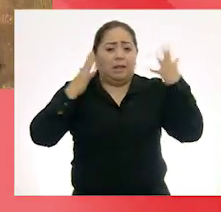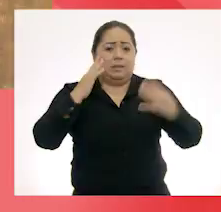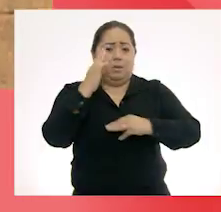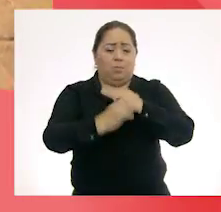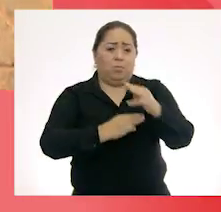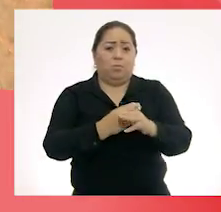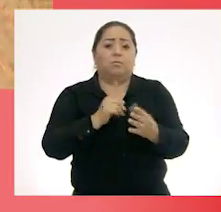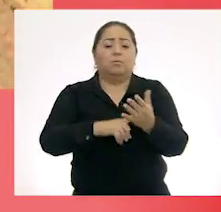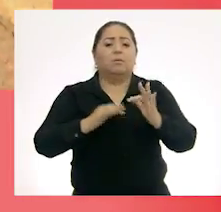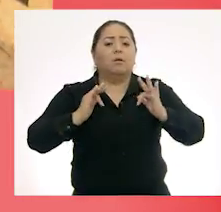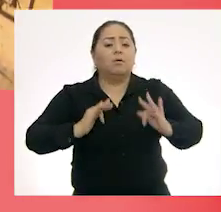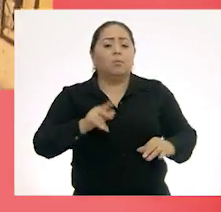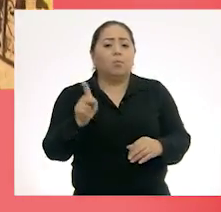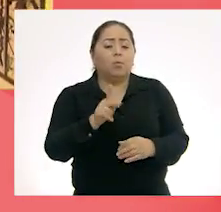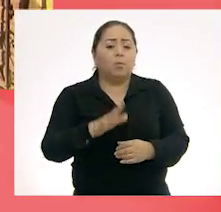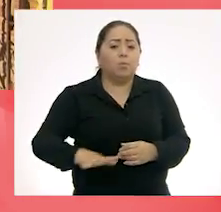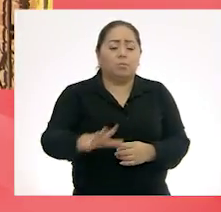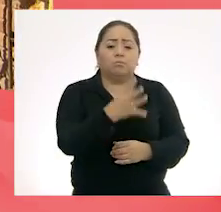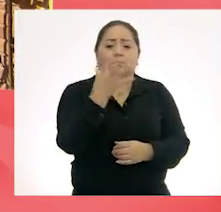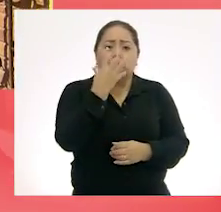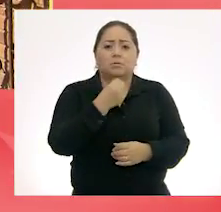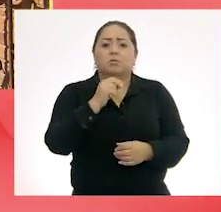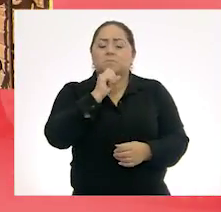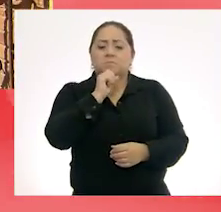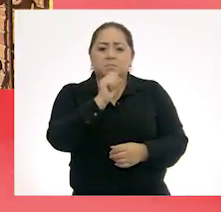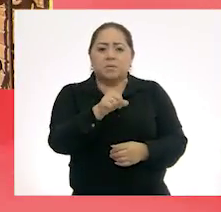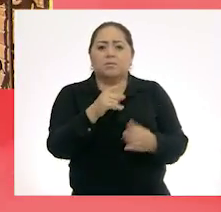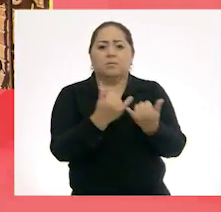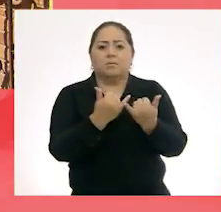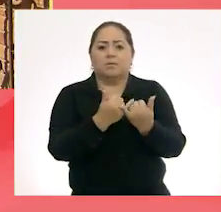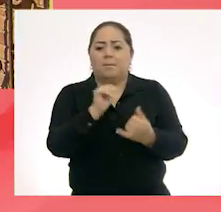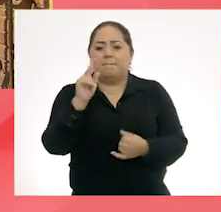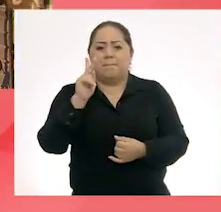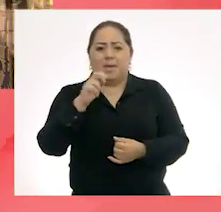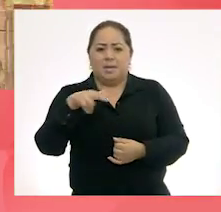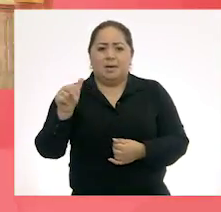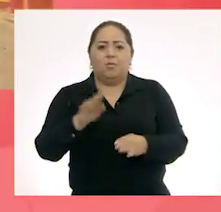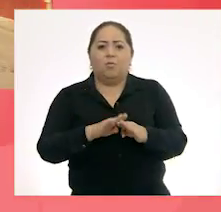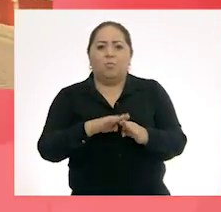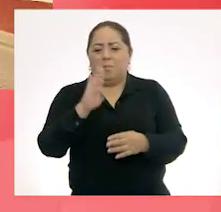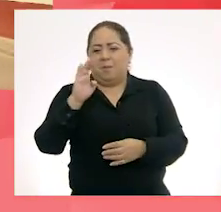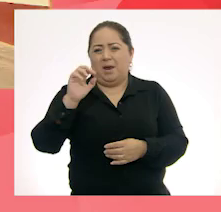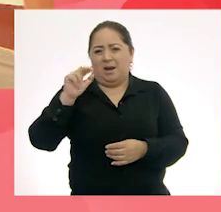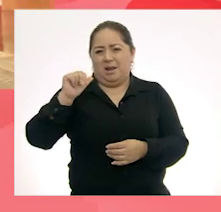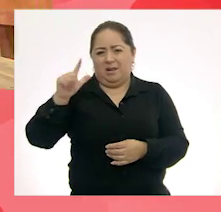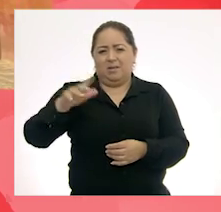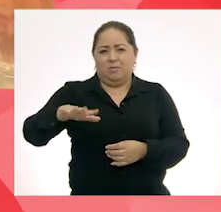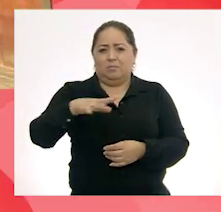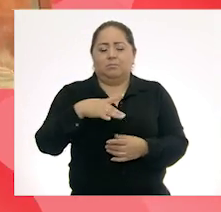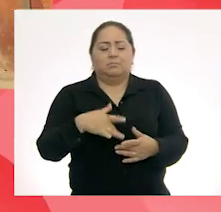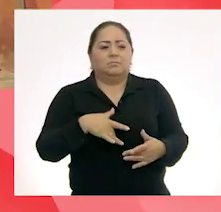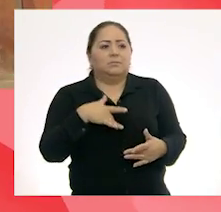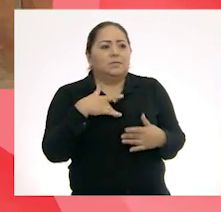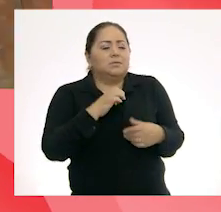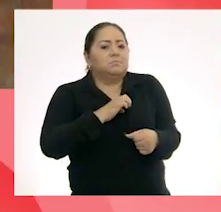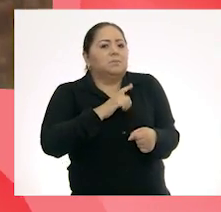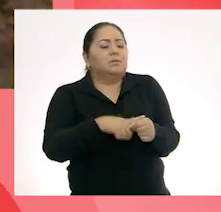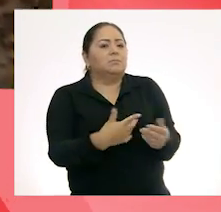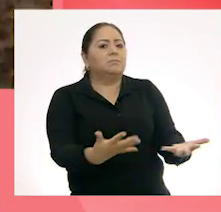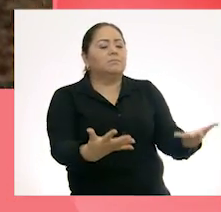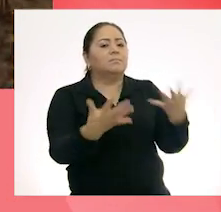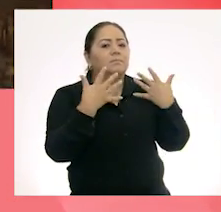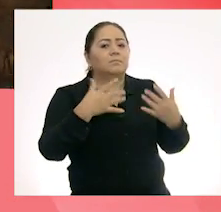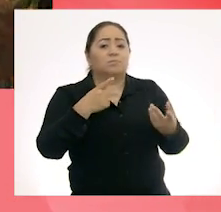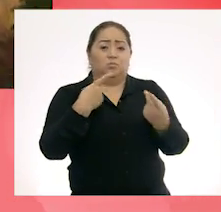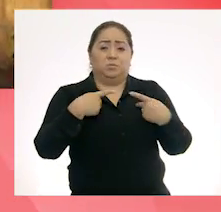La tranquila belleza del pueblo contrasta con la magnificencia de la peña, dándole a Bernal una atmósfera muy especial que